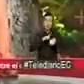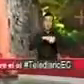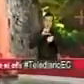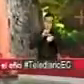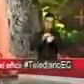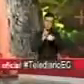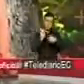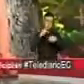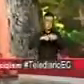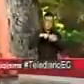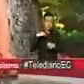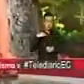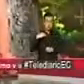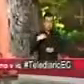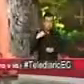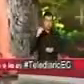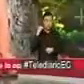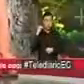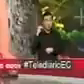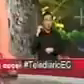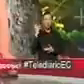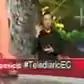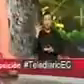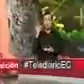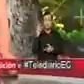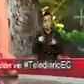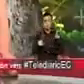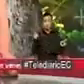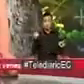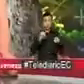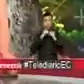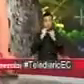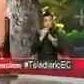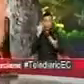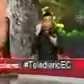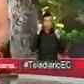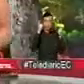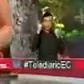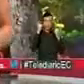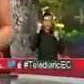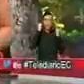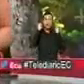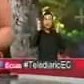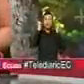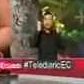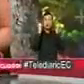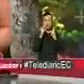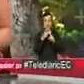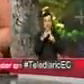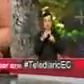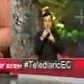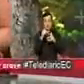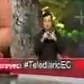la afiliación voluntaria o involuntaria a partidos políticos y el control de la campaña en medios digitales.